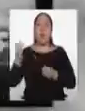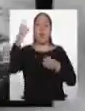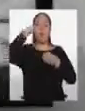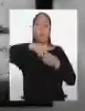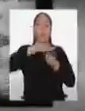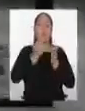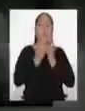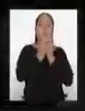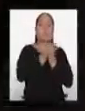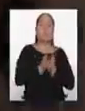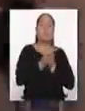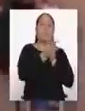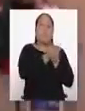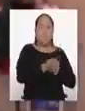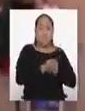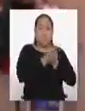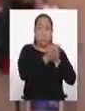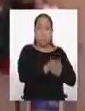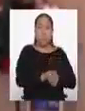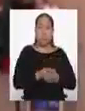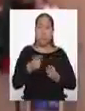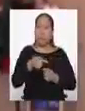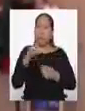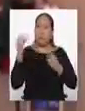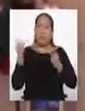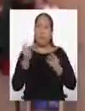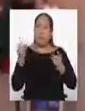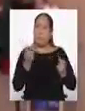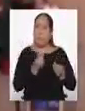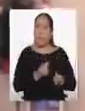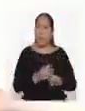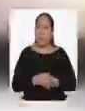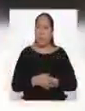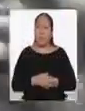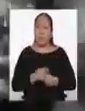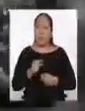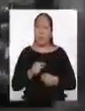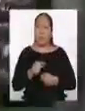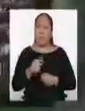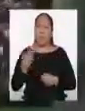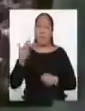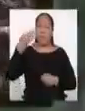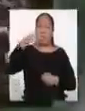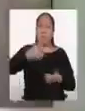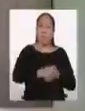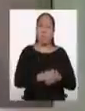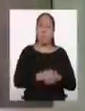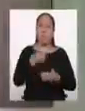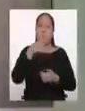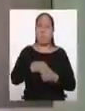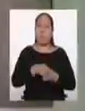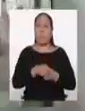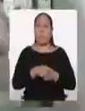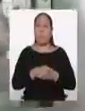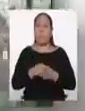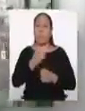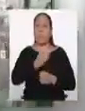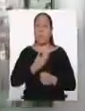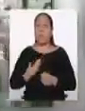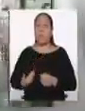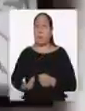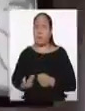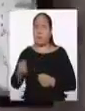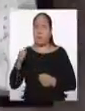embarcarnos en vapor Rímac. Todo esto fue tan rápido. Vino el presidente de la República,